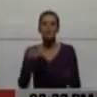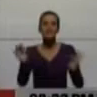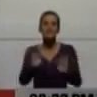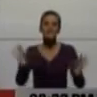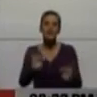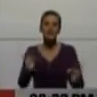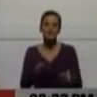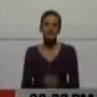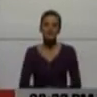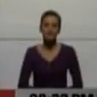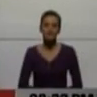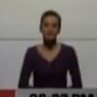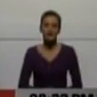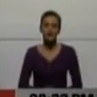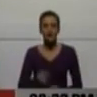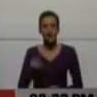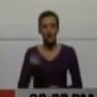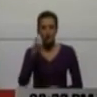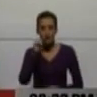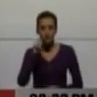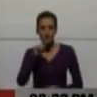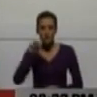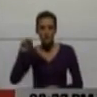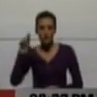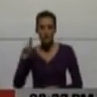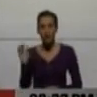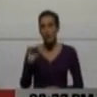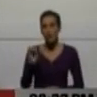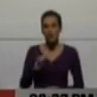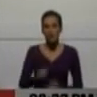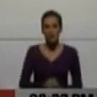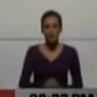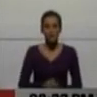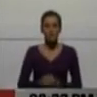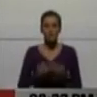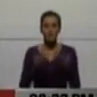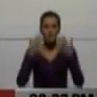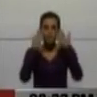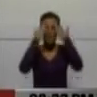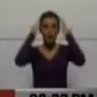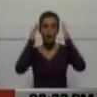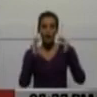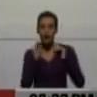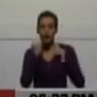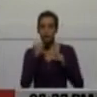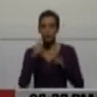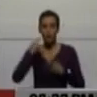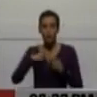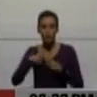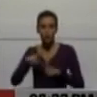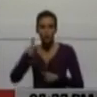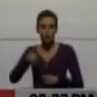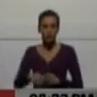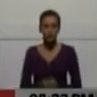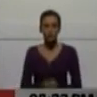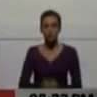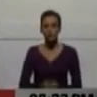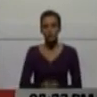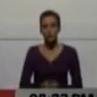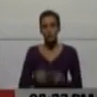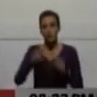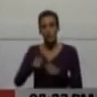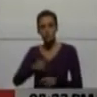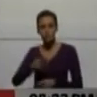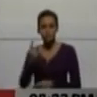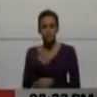de Temer. No dice nada de Macri, que tiene presa Milagro Sala y ahora le abrieron otros